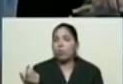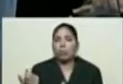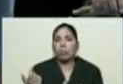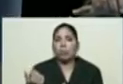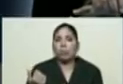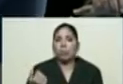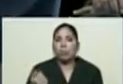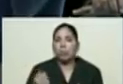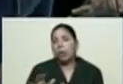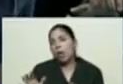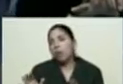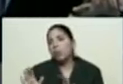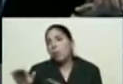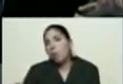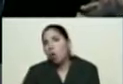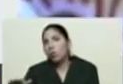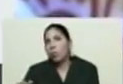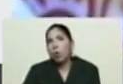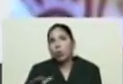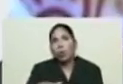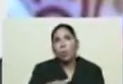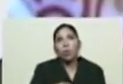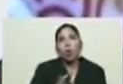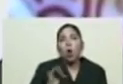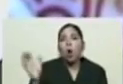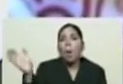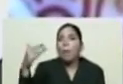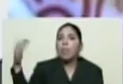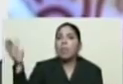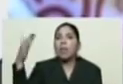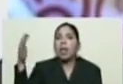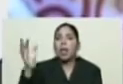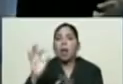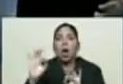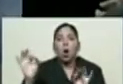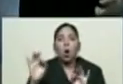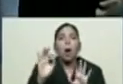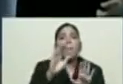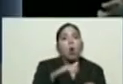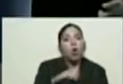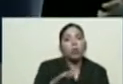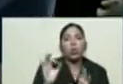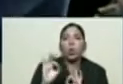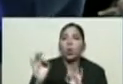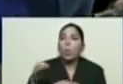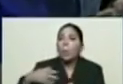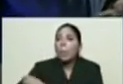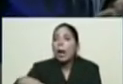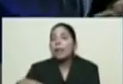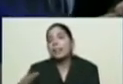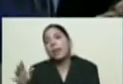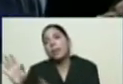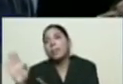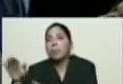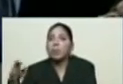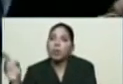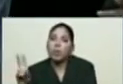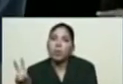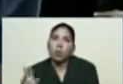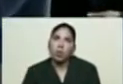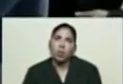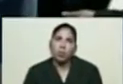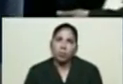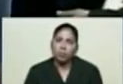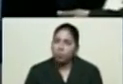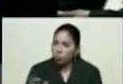tradicionales, ya no basta con una movilización, con unas banderas, eso también hay que hacerlo. Hay que innovar, hay demasiados